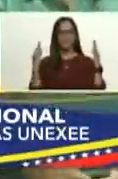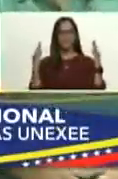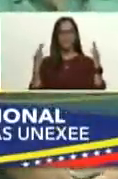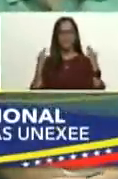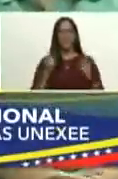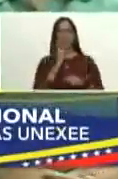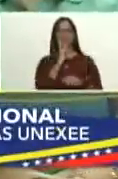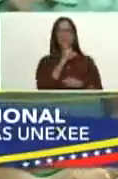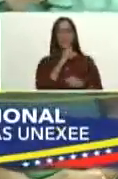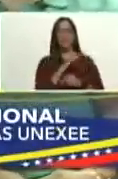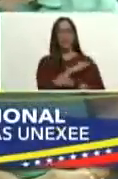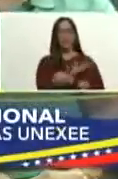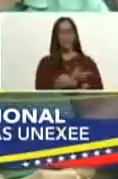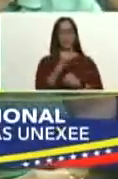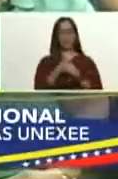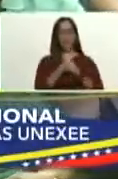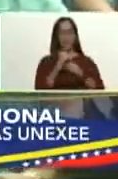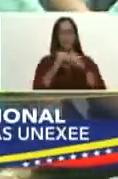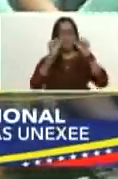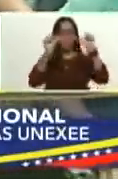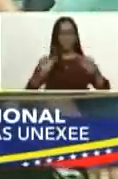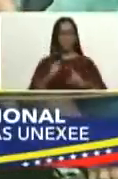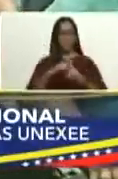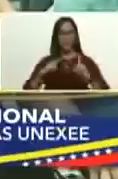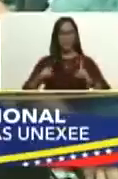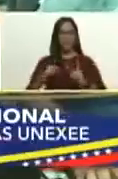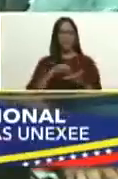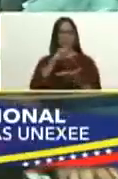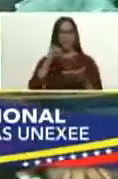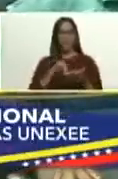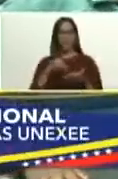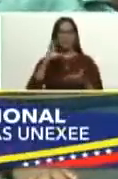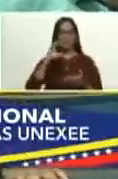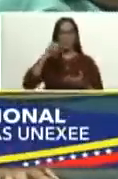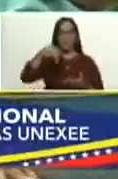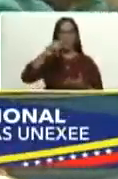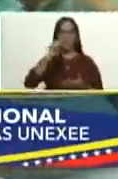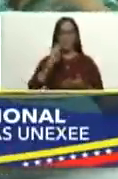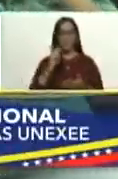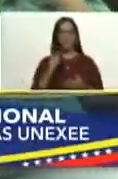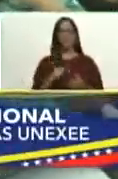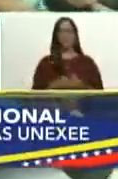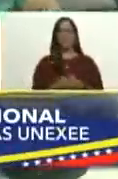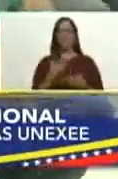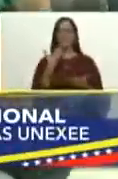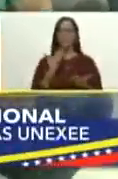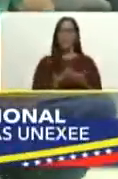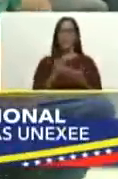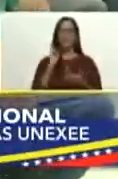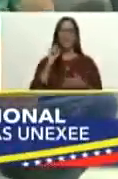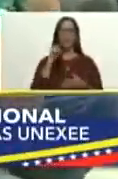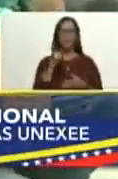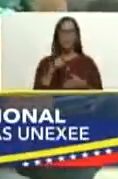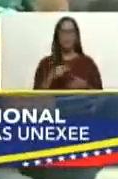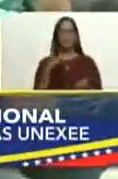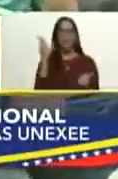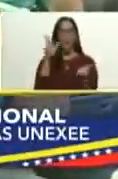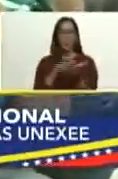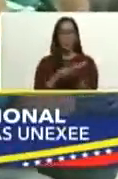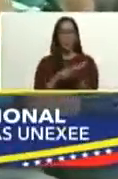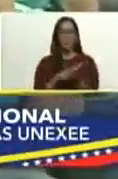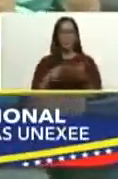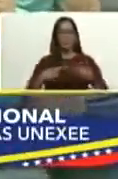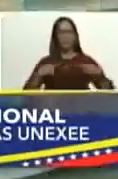del Sistema Eléctrico Nacional, de los CPT del Sistema Eléctrico Nacional, le damos las gracias a usted por la aprobación de los